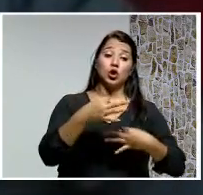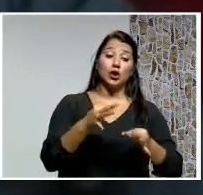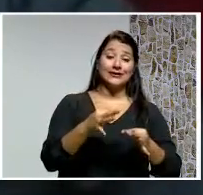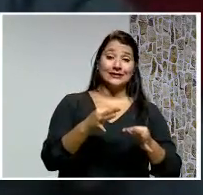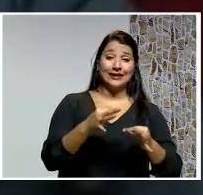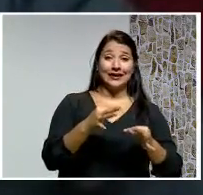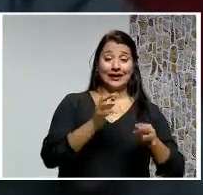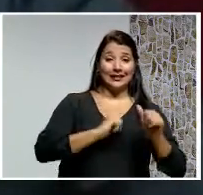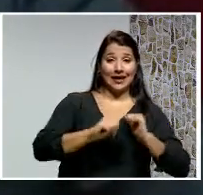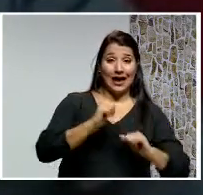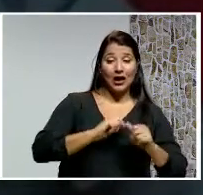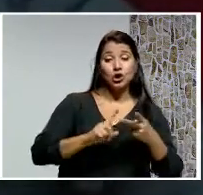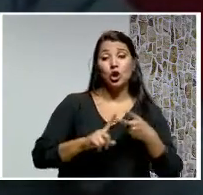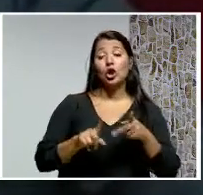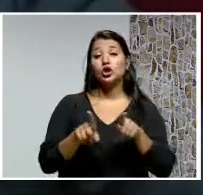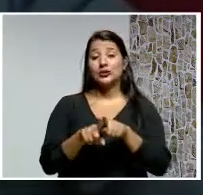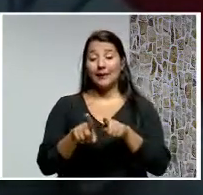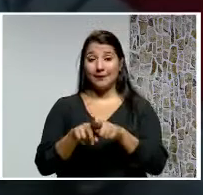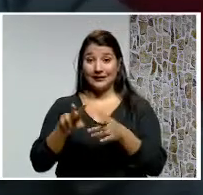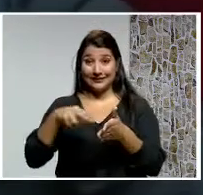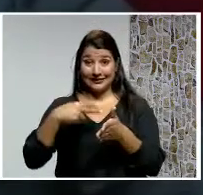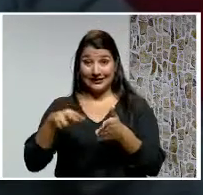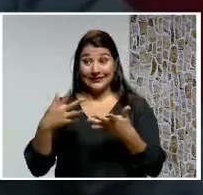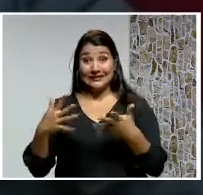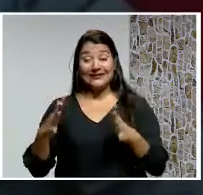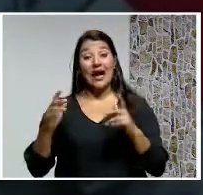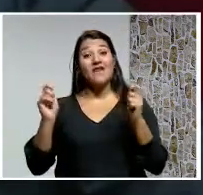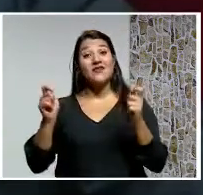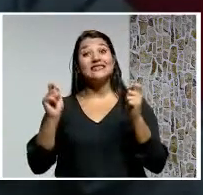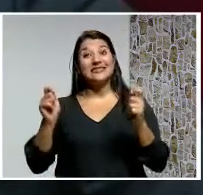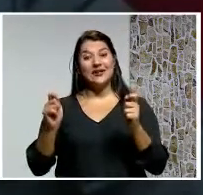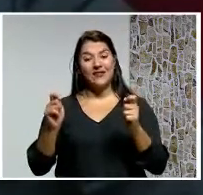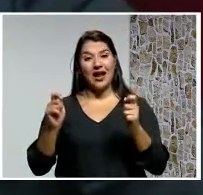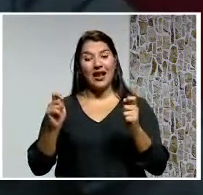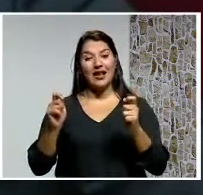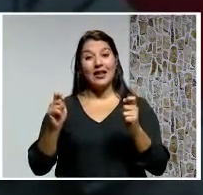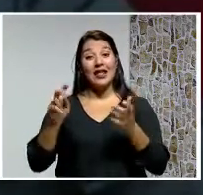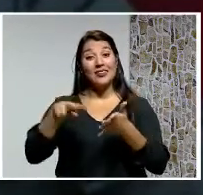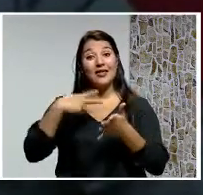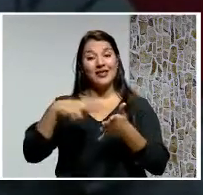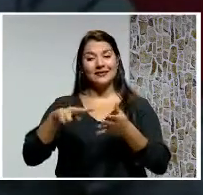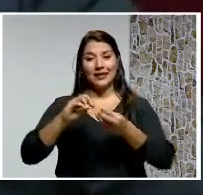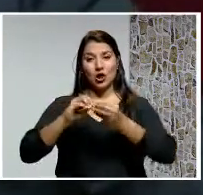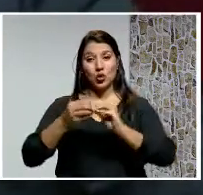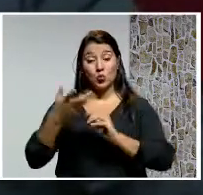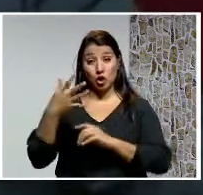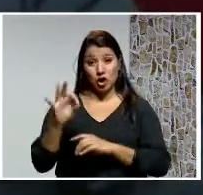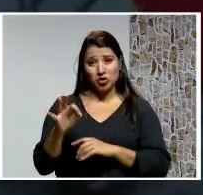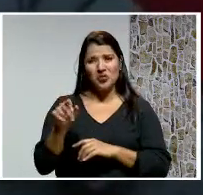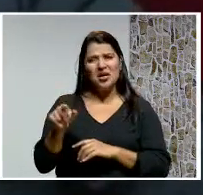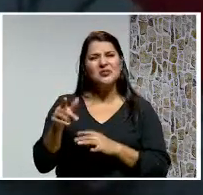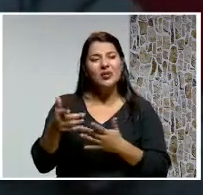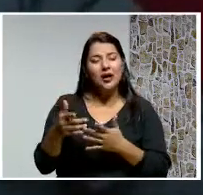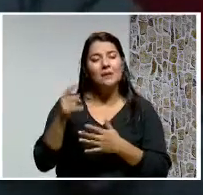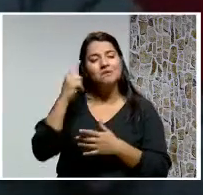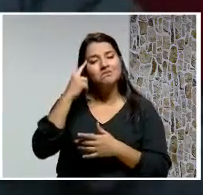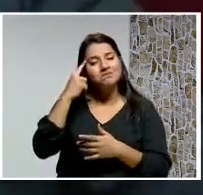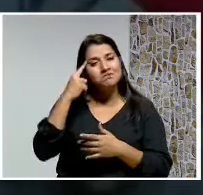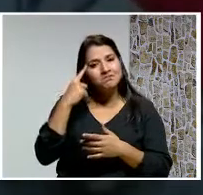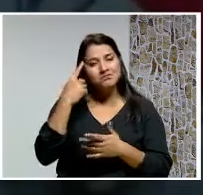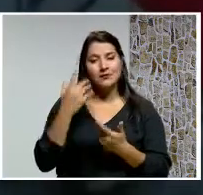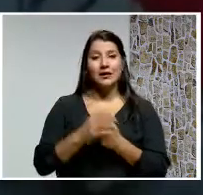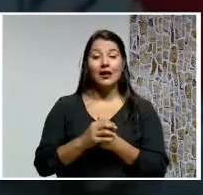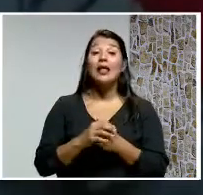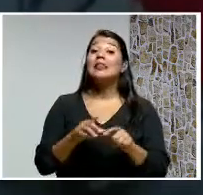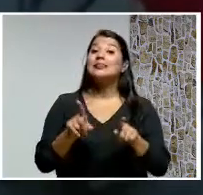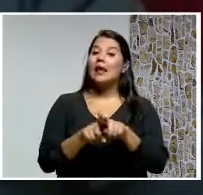número 19, número 13, el Festival Nacional de Danza número 19, y son espacios de reflexión y de programación. Vamos a